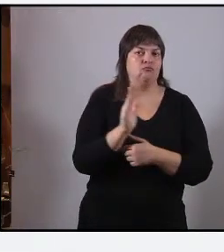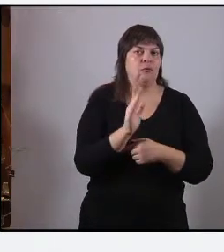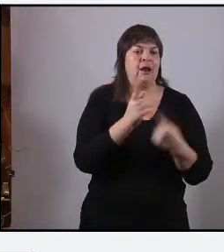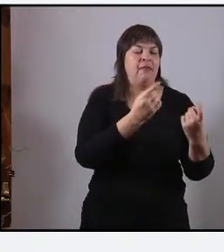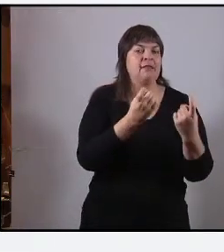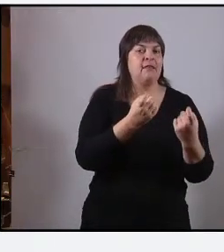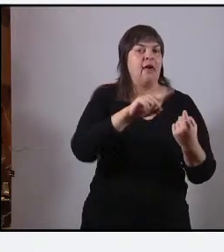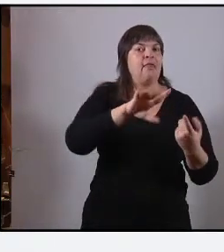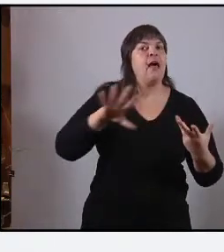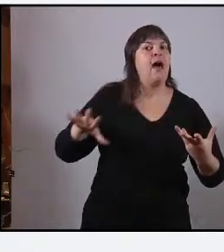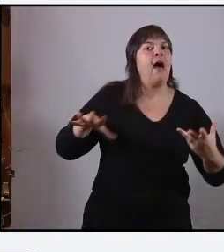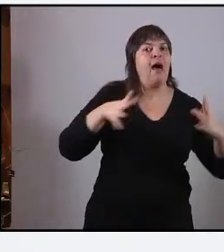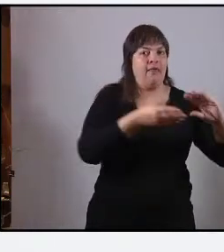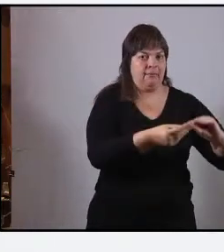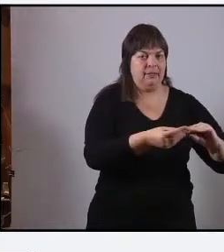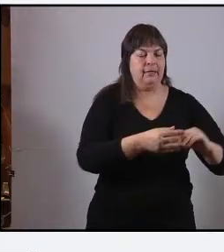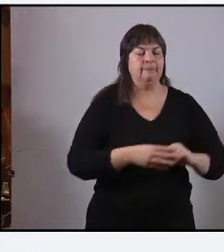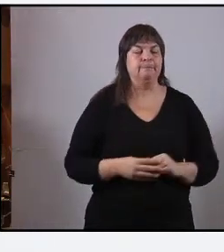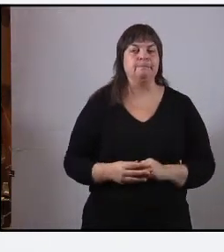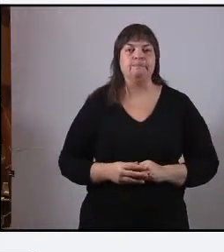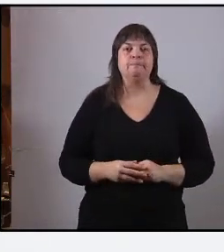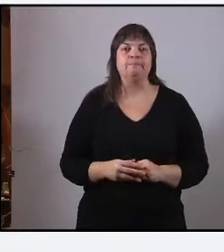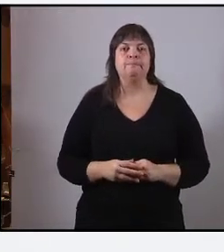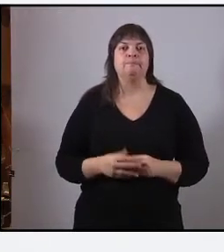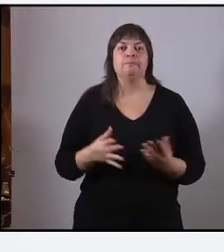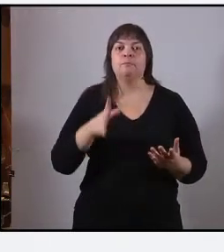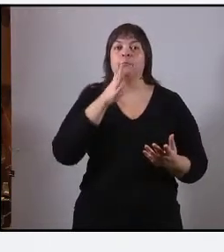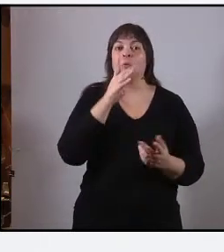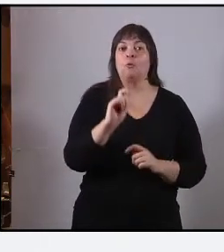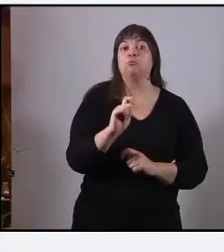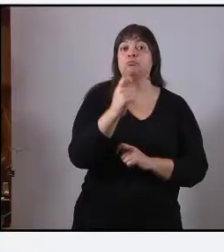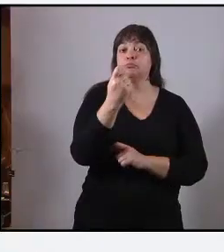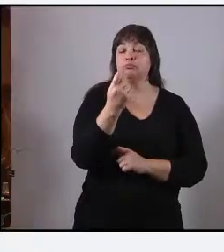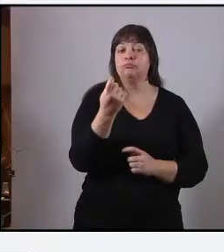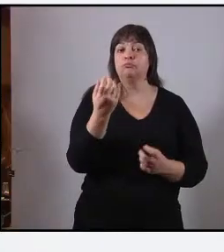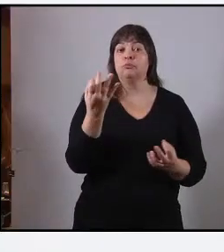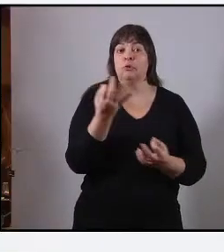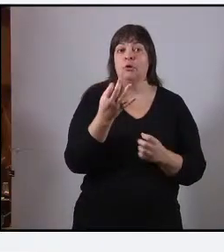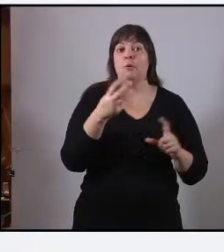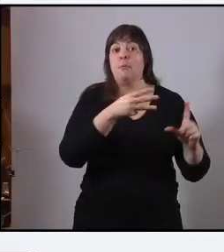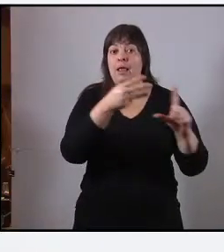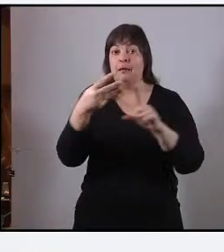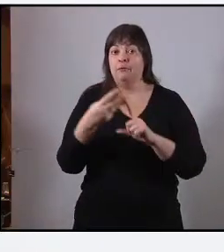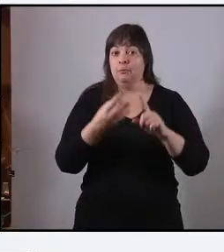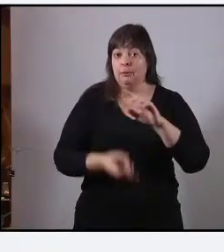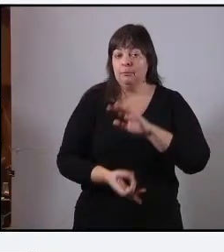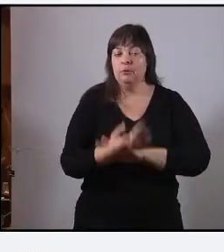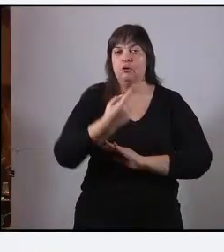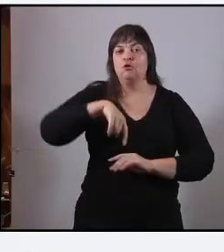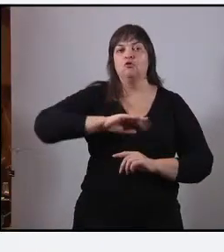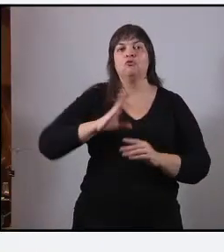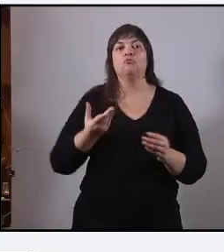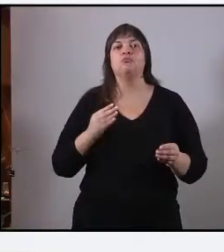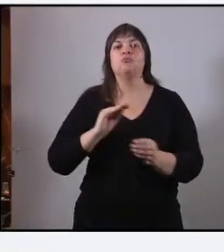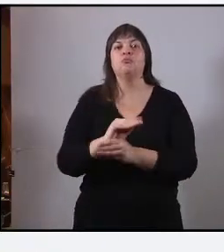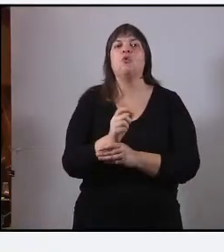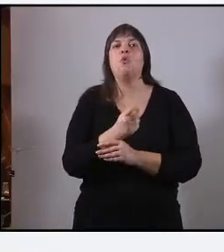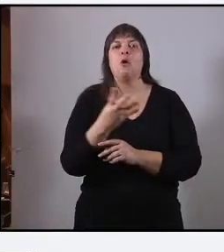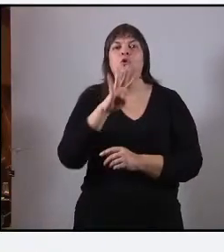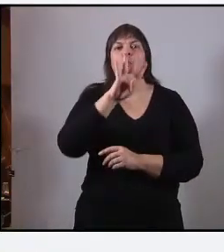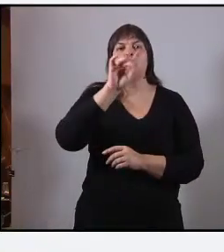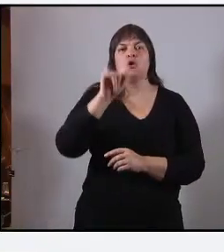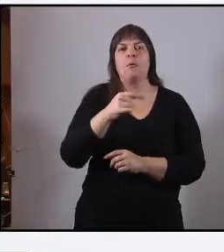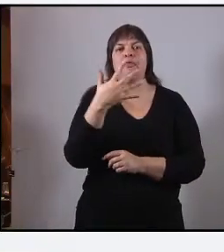necesidades que tenga esa empresa. Para lograrlo, para lanzar esta plataforma, vamos a invertir